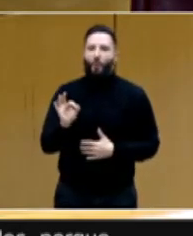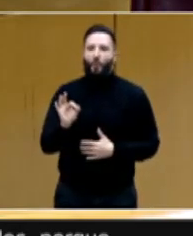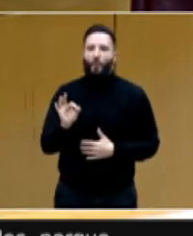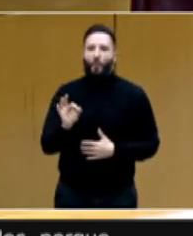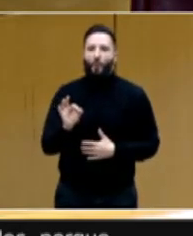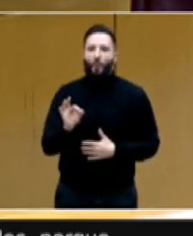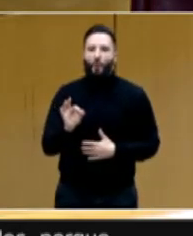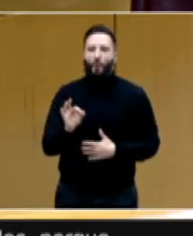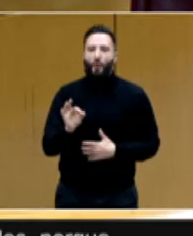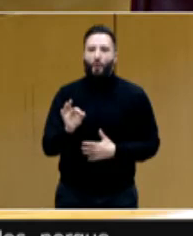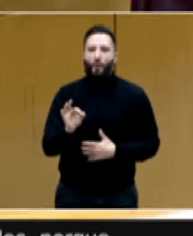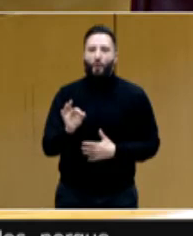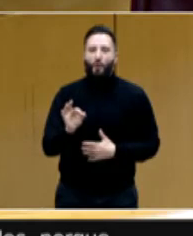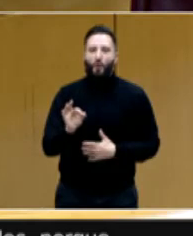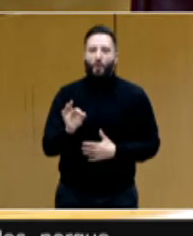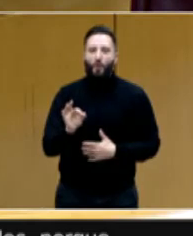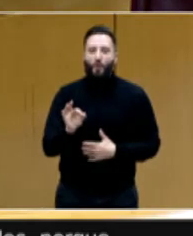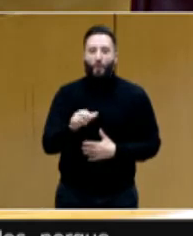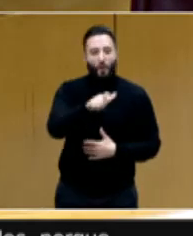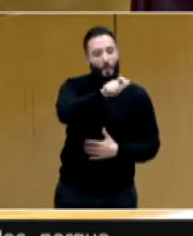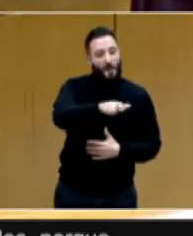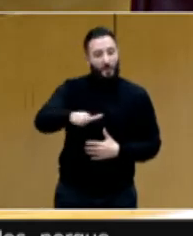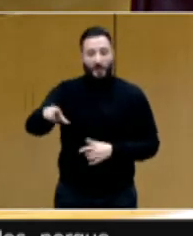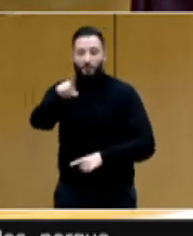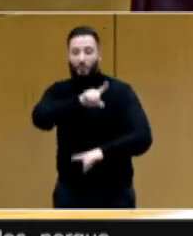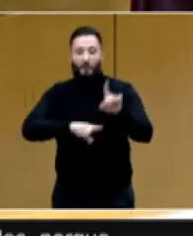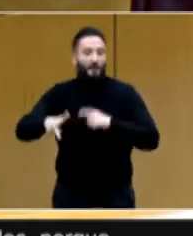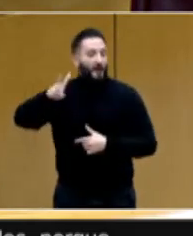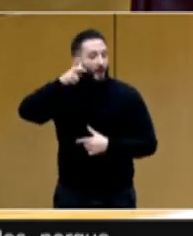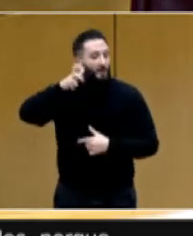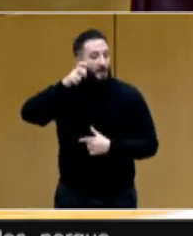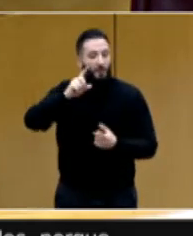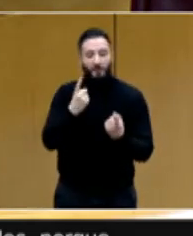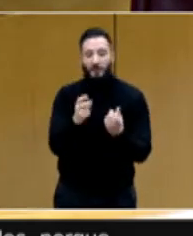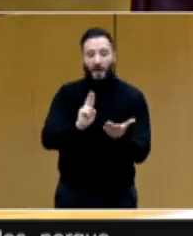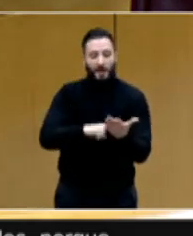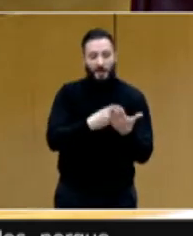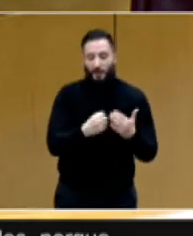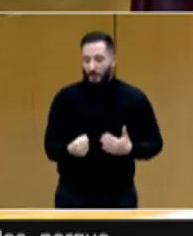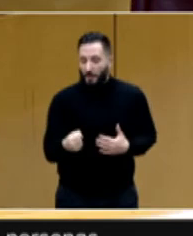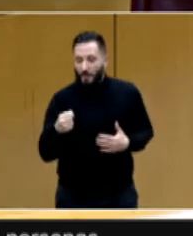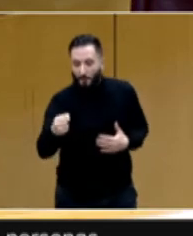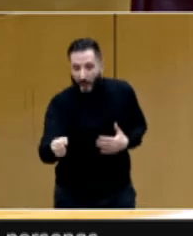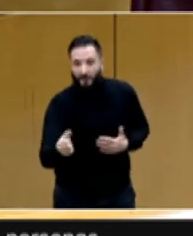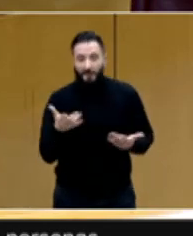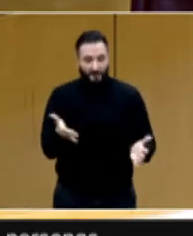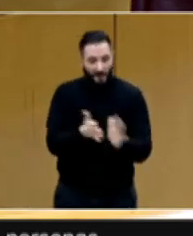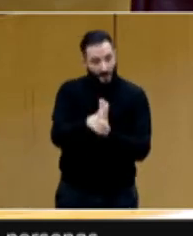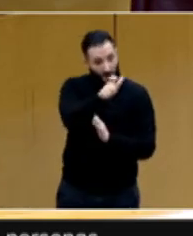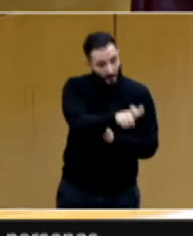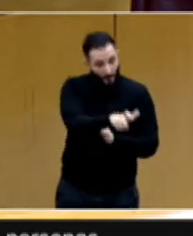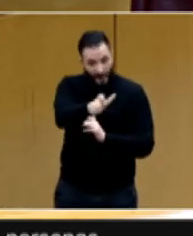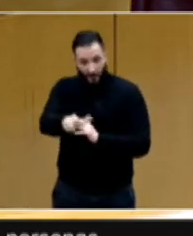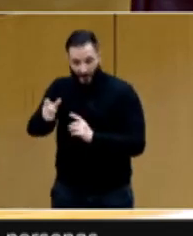que tienen problemas auditivos Pues con intérpretes o personas que necesitan alguien